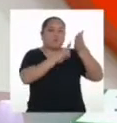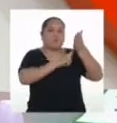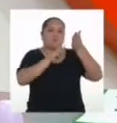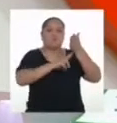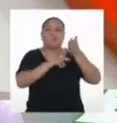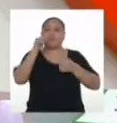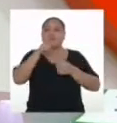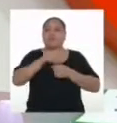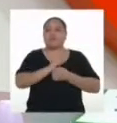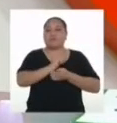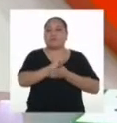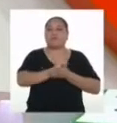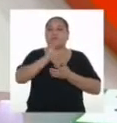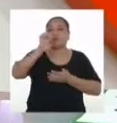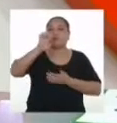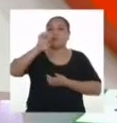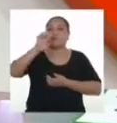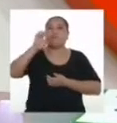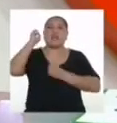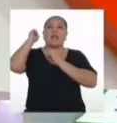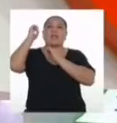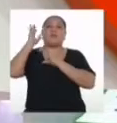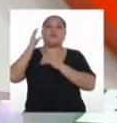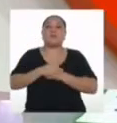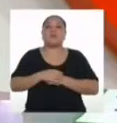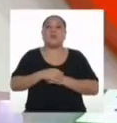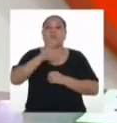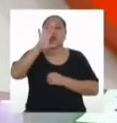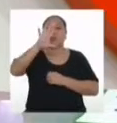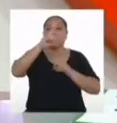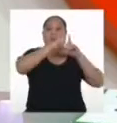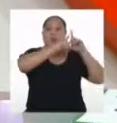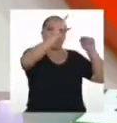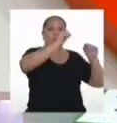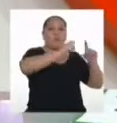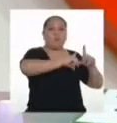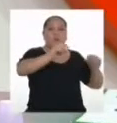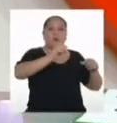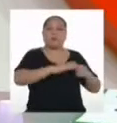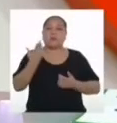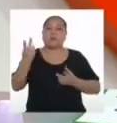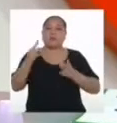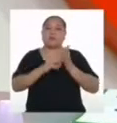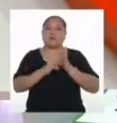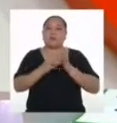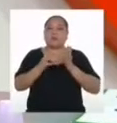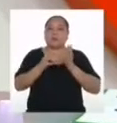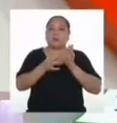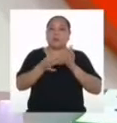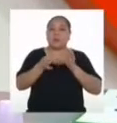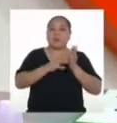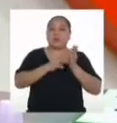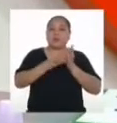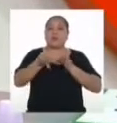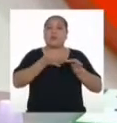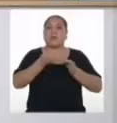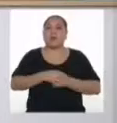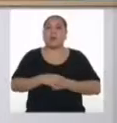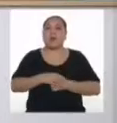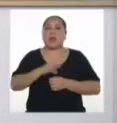escaneo. Es un texto expositivo y continuo de 5 párrafos que trata sobre las cuencas y el desarrollo